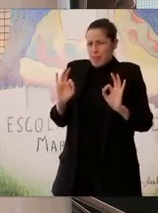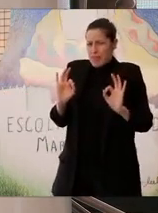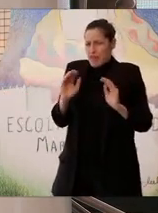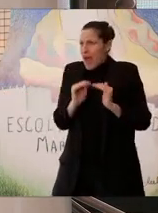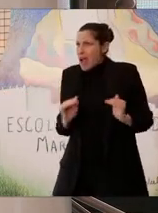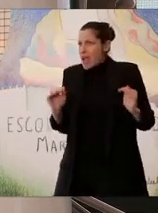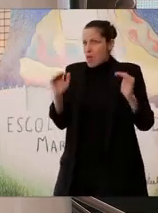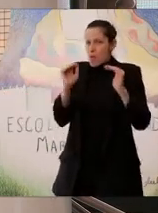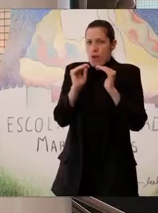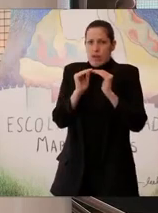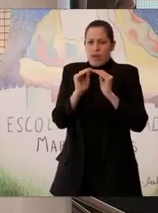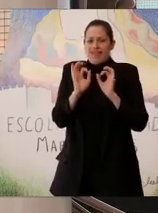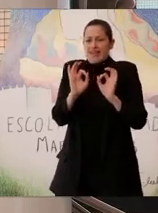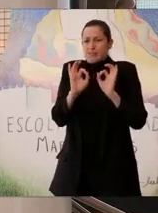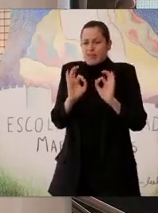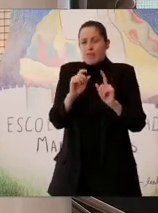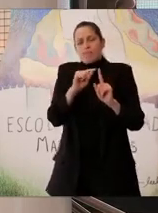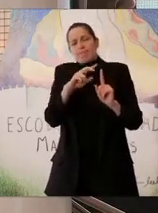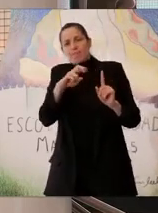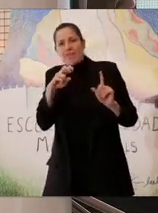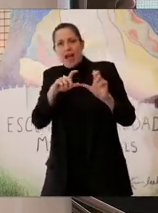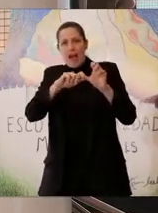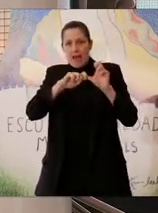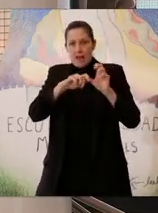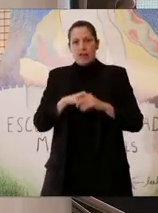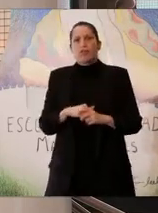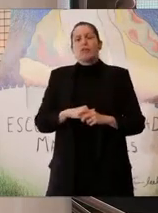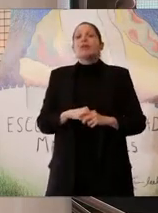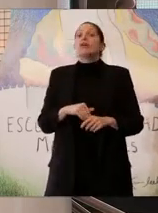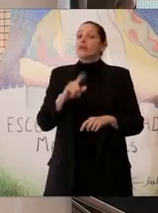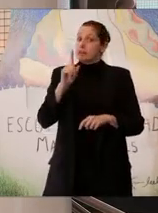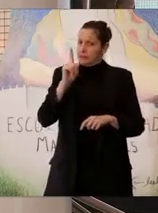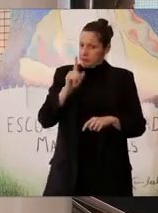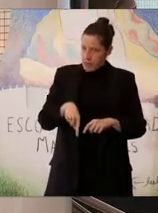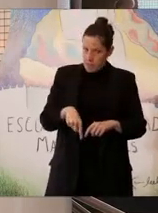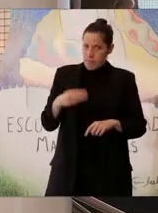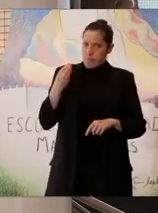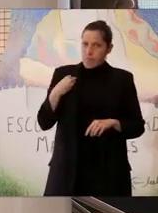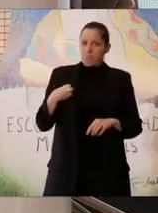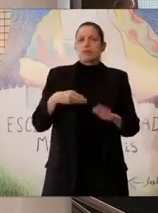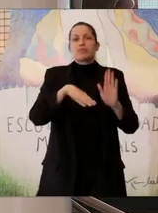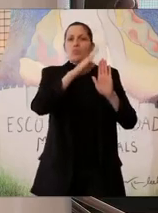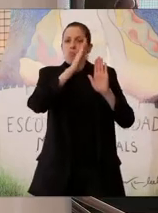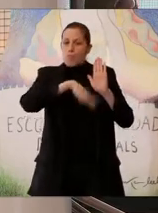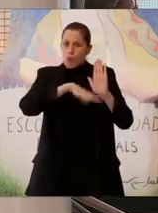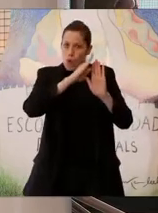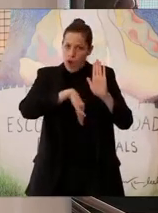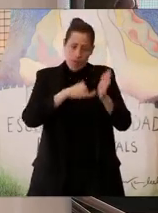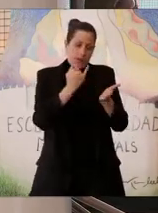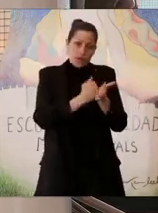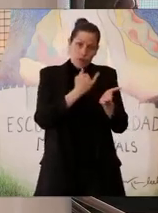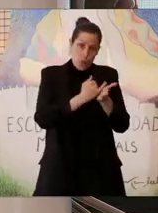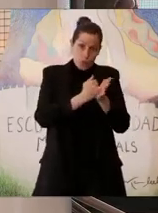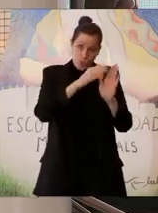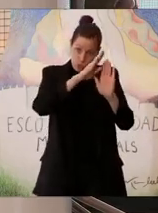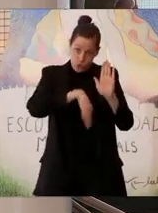una formación específica en perspectiva de género. Pero eso incluye que en los programas de los cursos